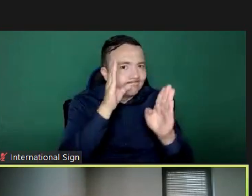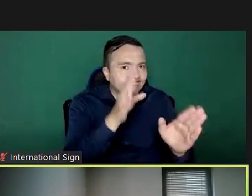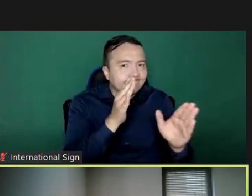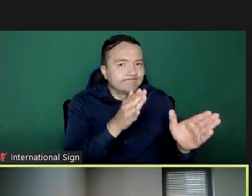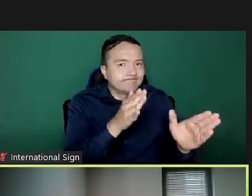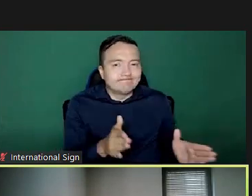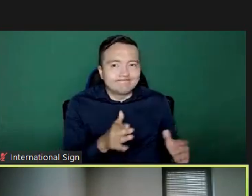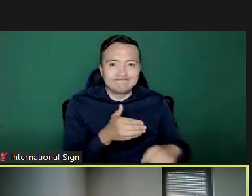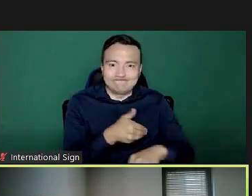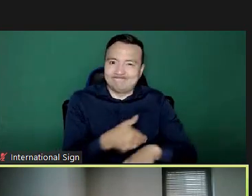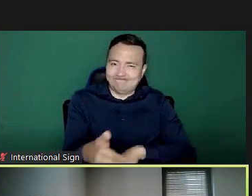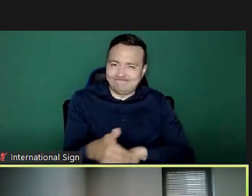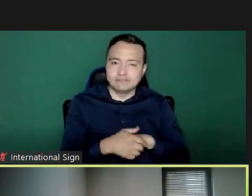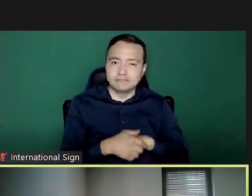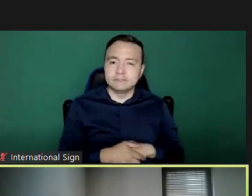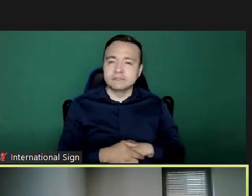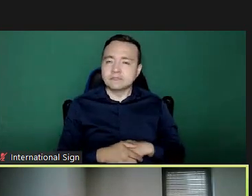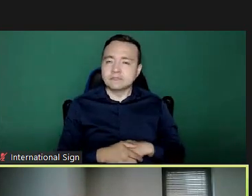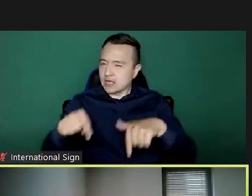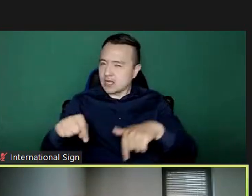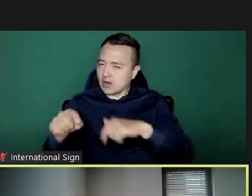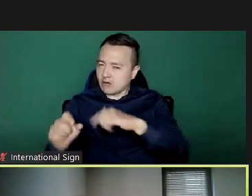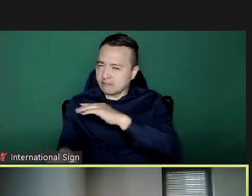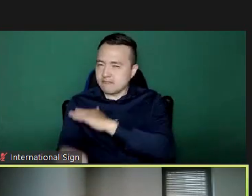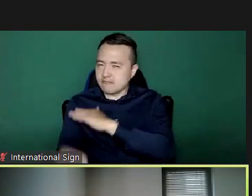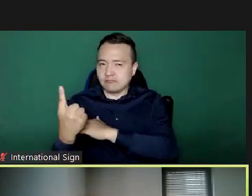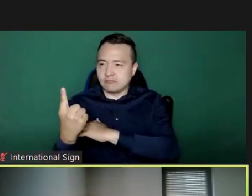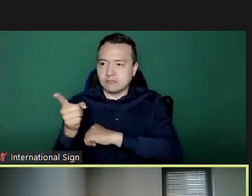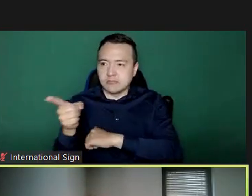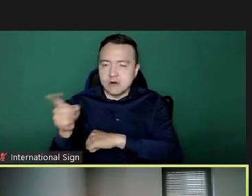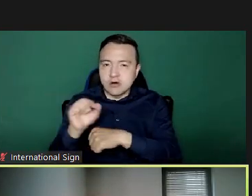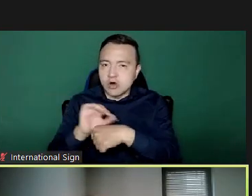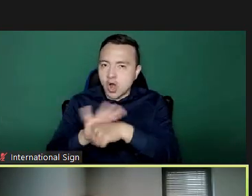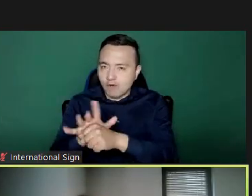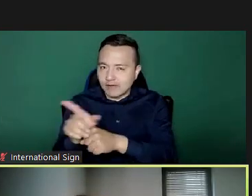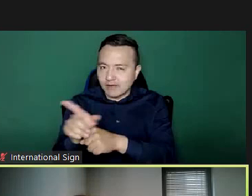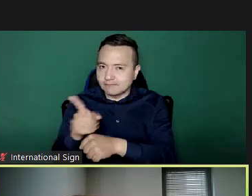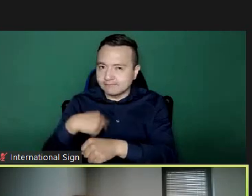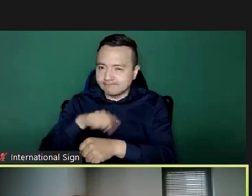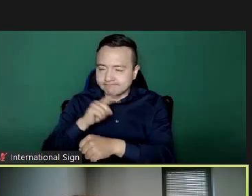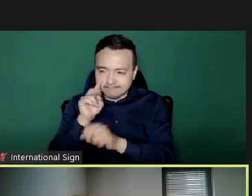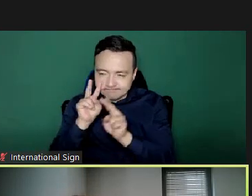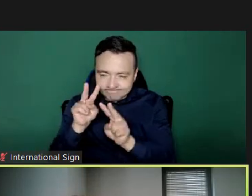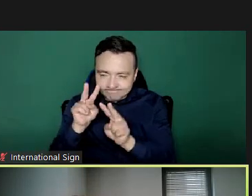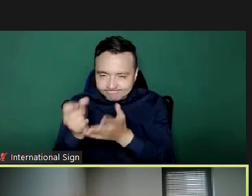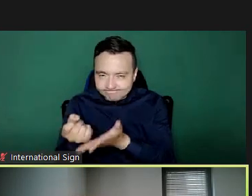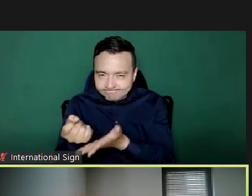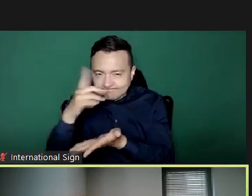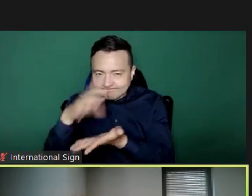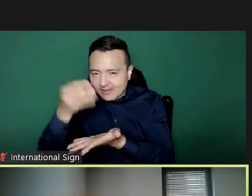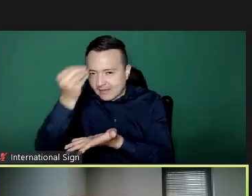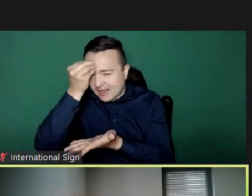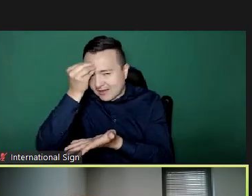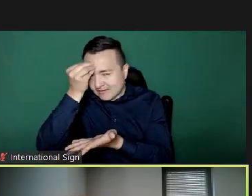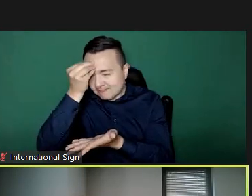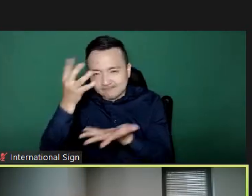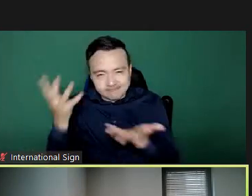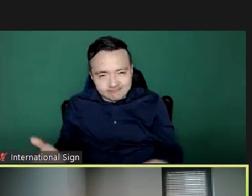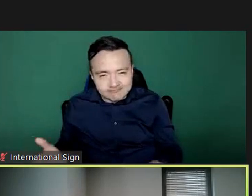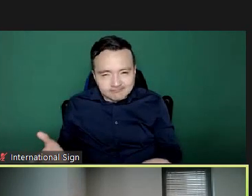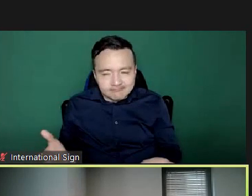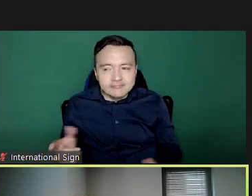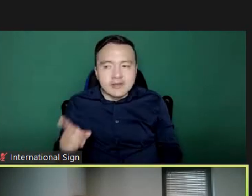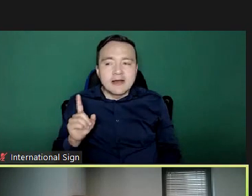estamos aprendiendo de la pandemia? De cierta forma, esto nos trae desafíos